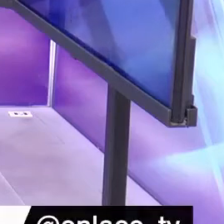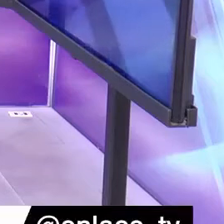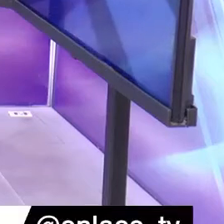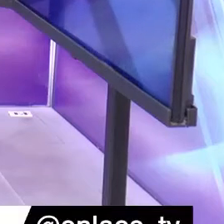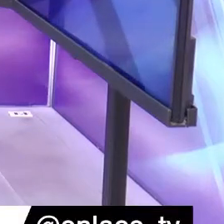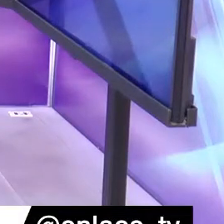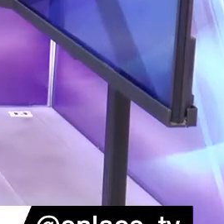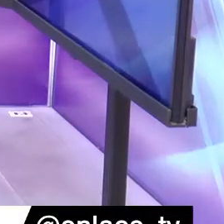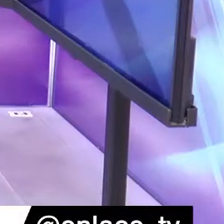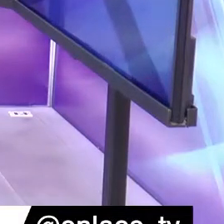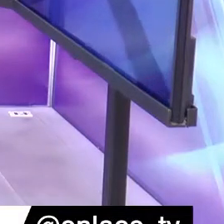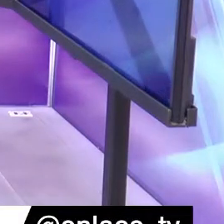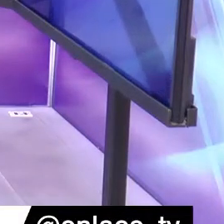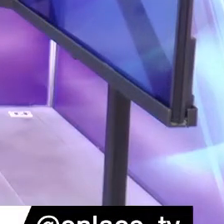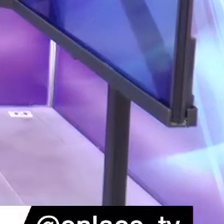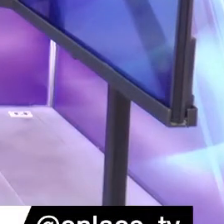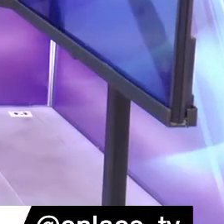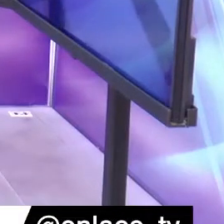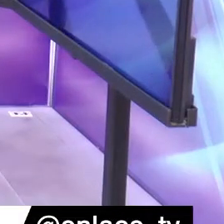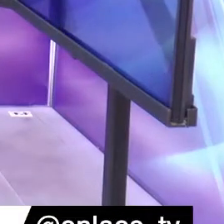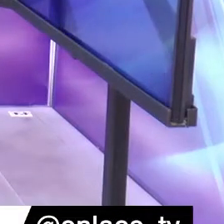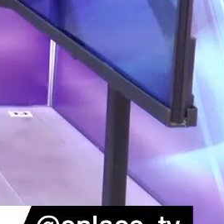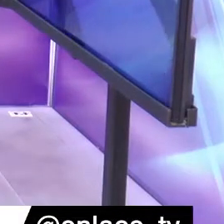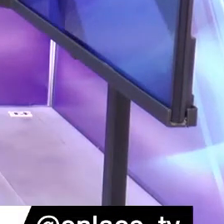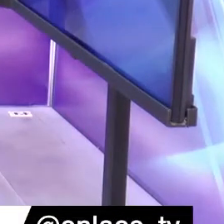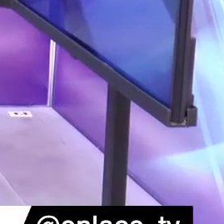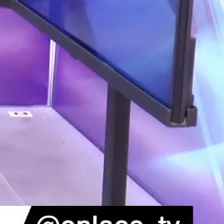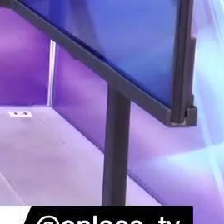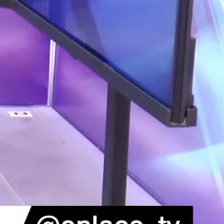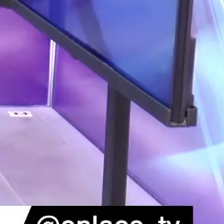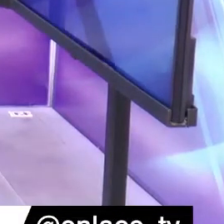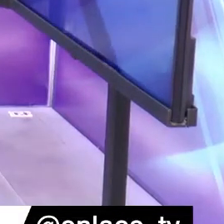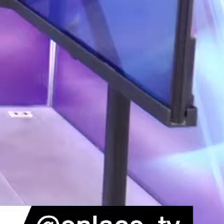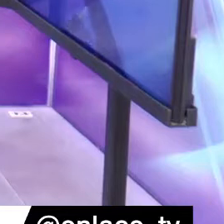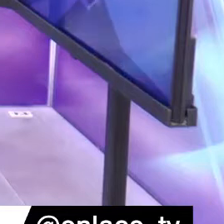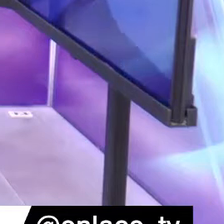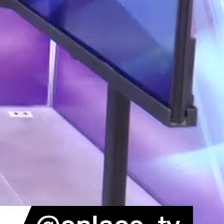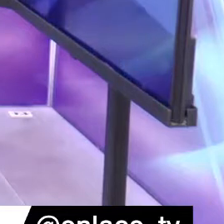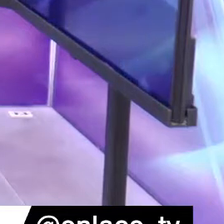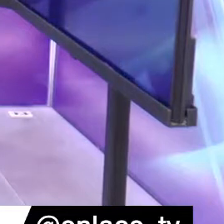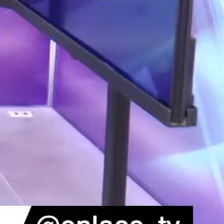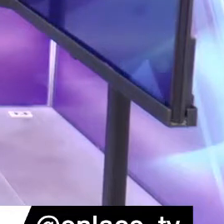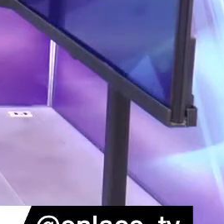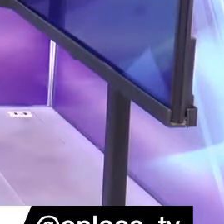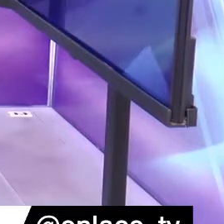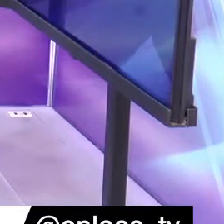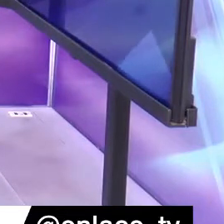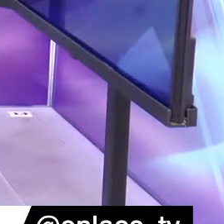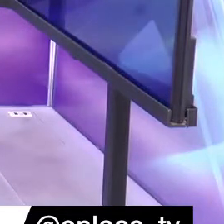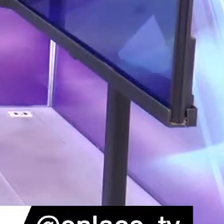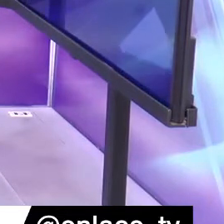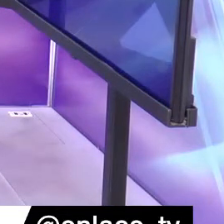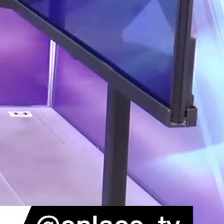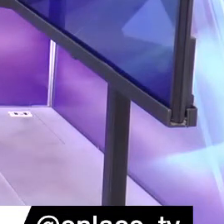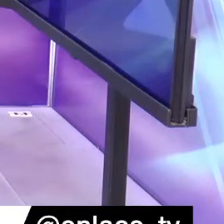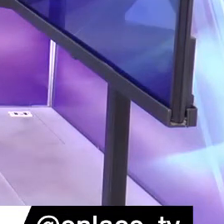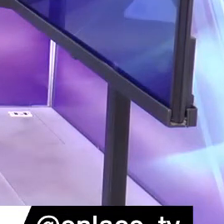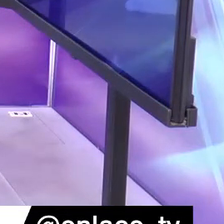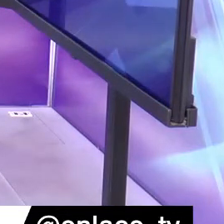Muy buenas tardes, una vez más les doy la cordial bienvenida a Enlace Noticias con el desarrollo informativo más importante de nuestra ciudad y región. Estos son